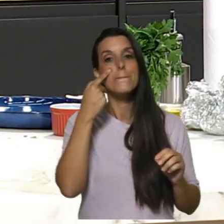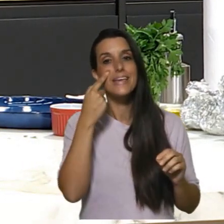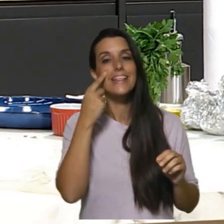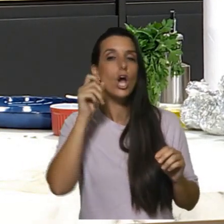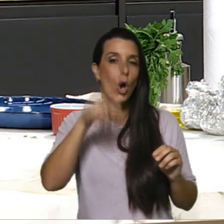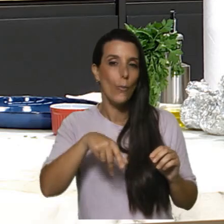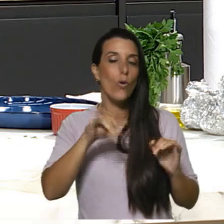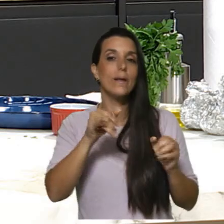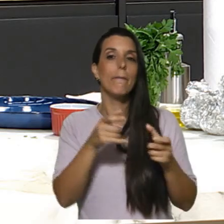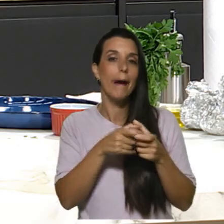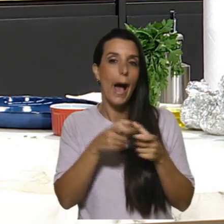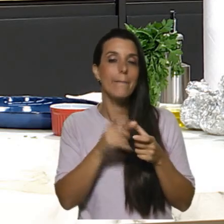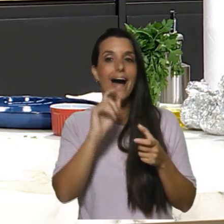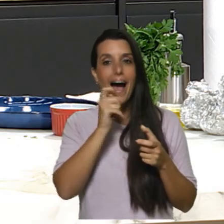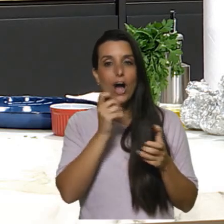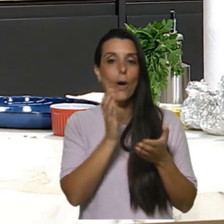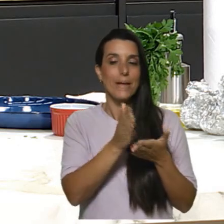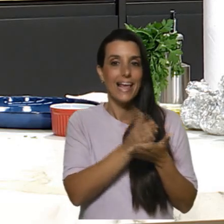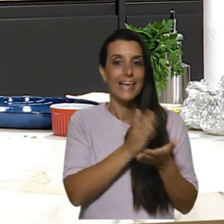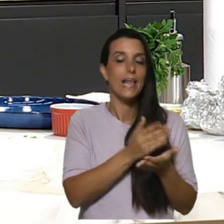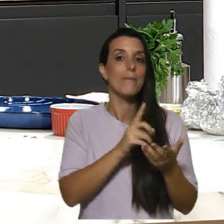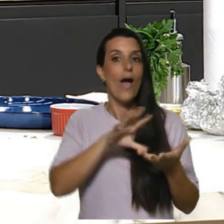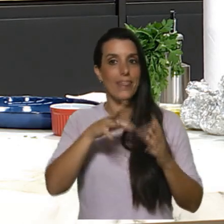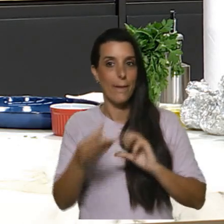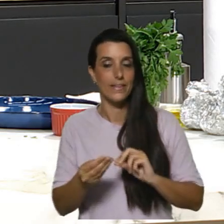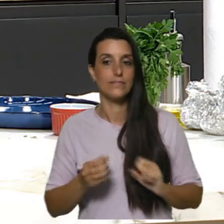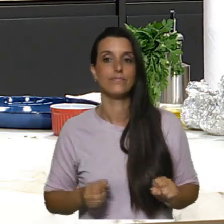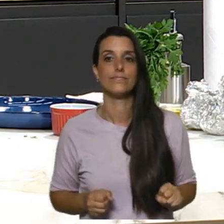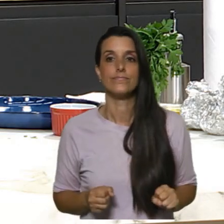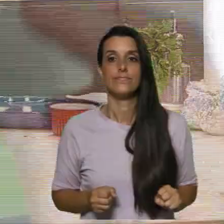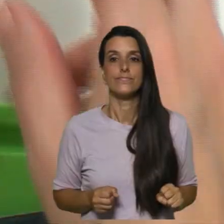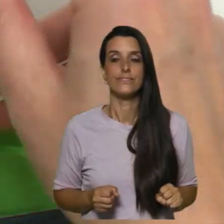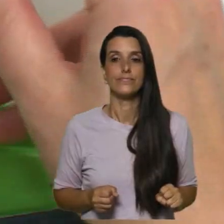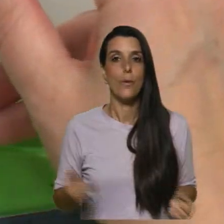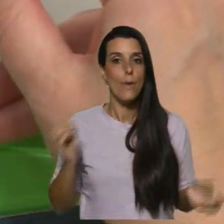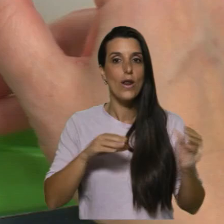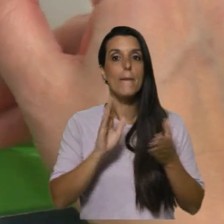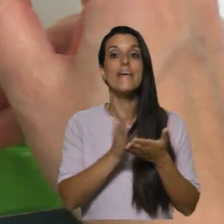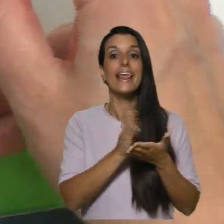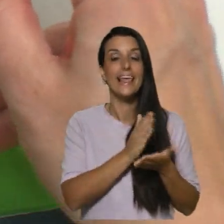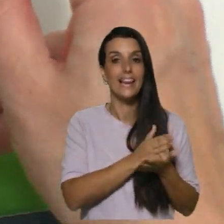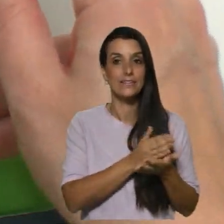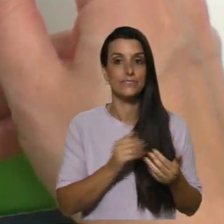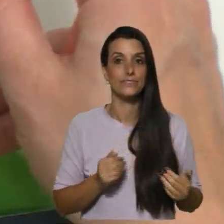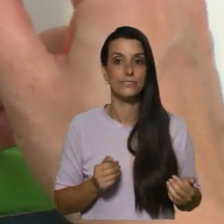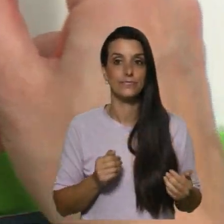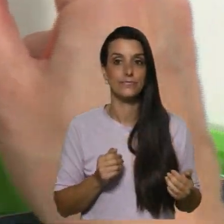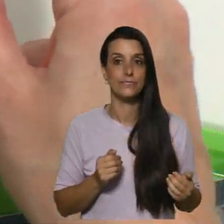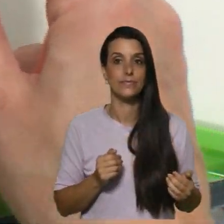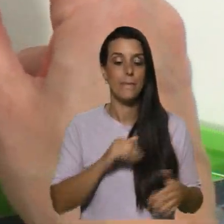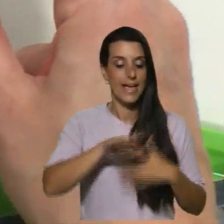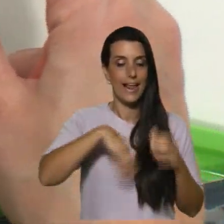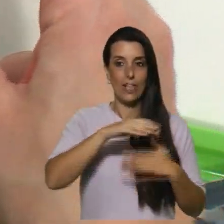común acompañar las papitas con ajo y perejil, pero acá le damos una vueltita. Le vas a poner el perejil, vas a